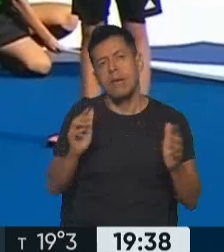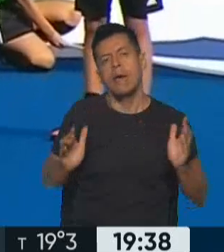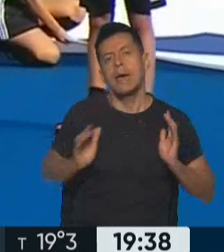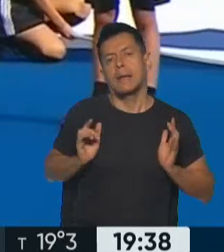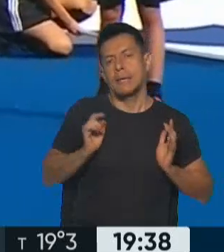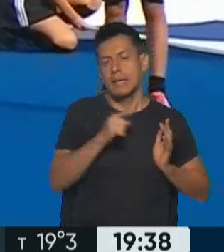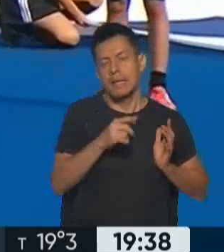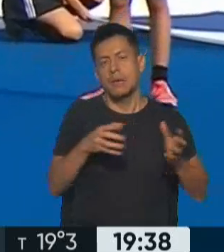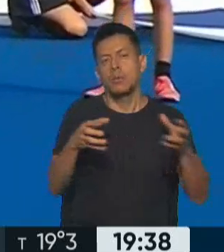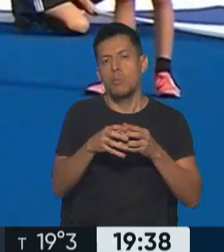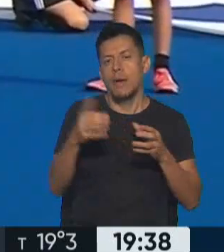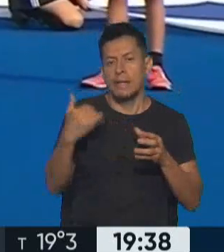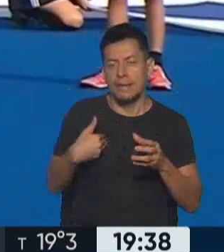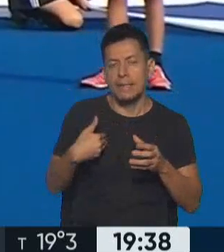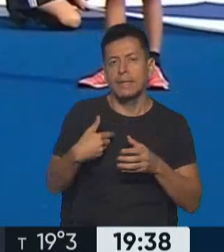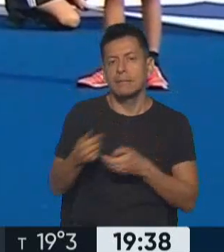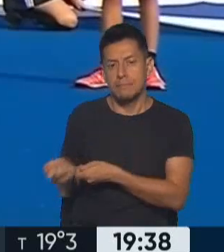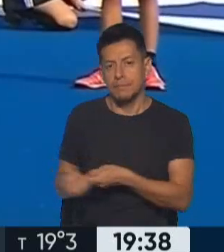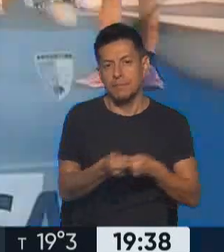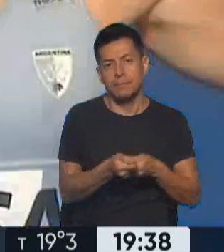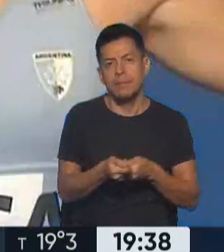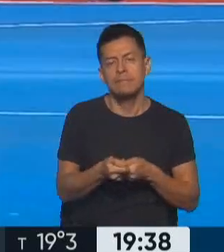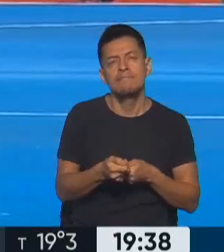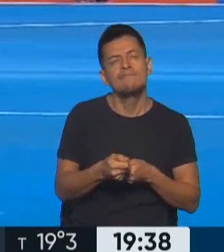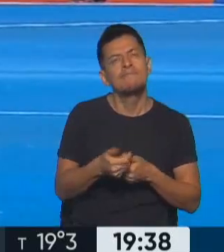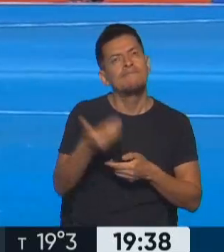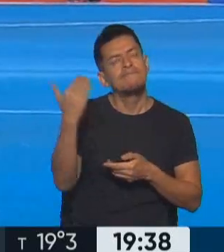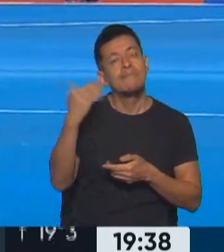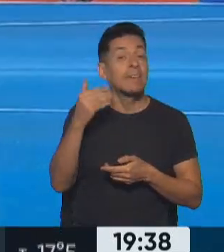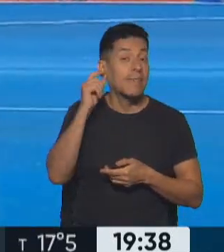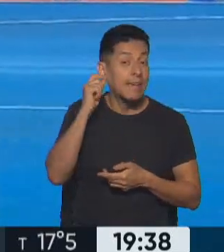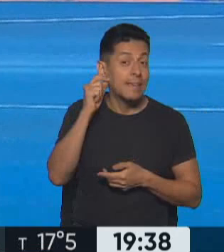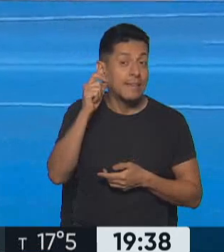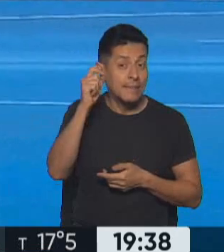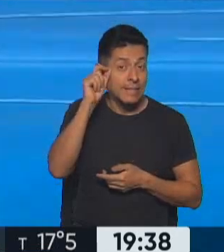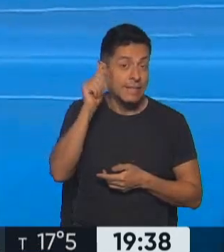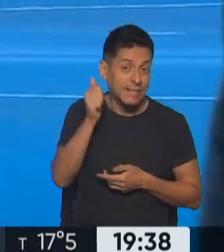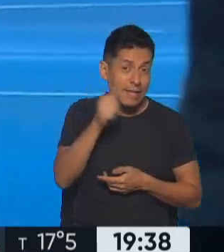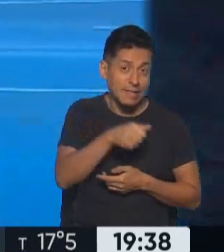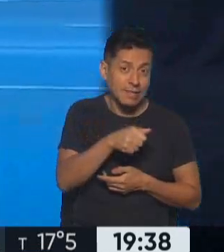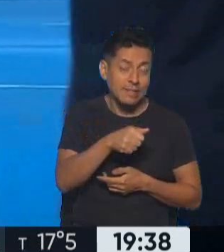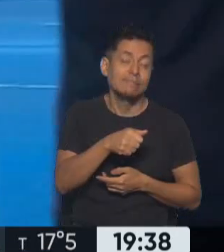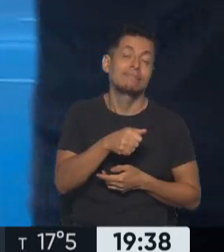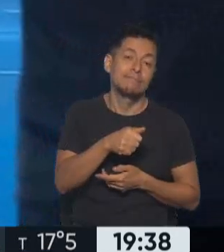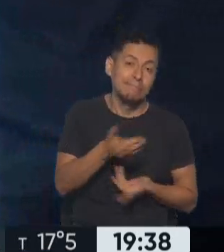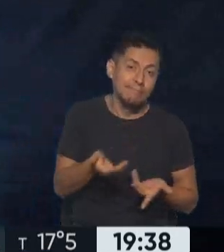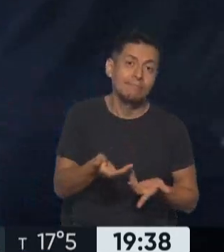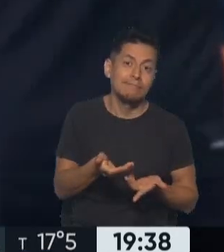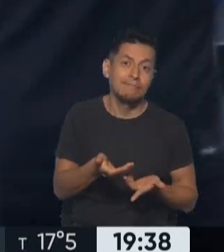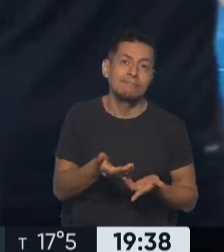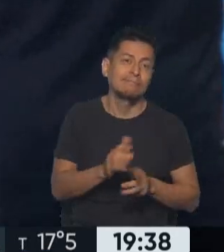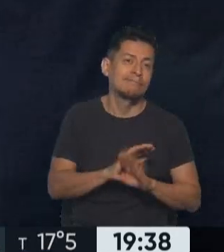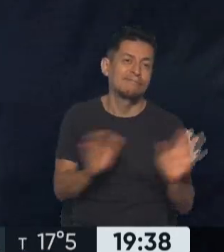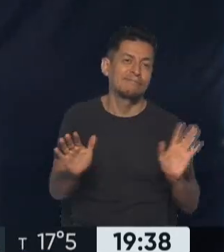conjunto albiceleste. Claro, empezás a repasar números, a sus 36 años, tiene absolutamente todo colgado